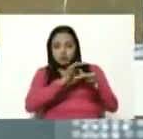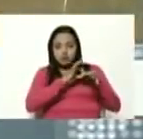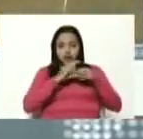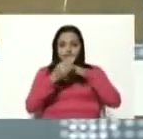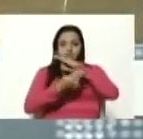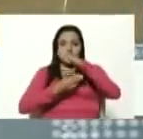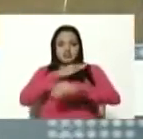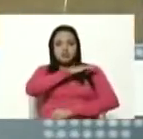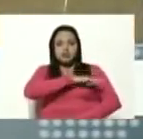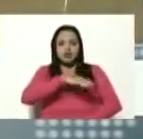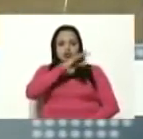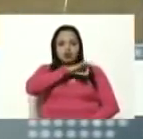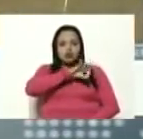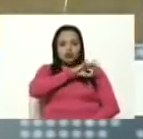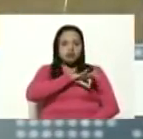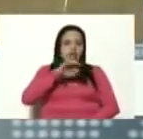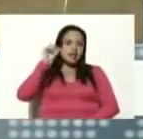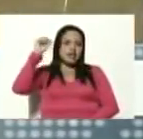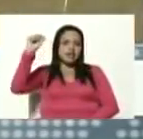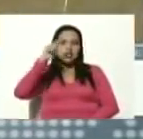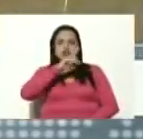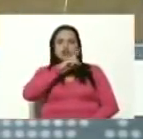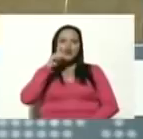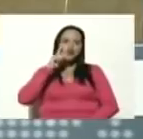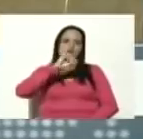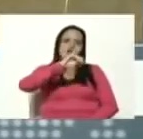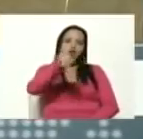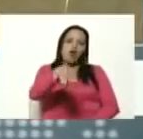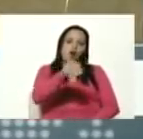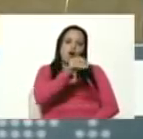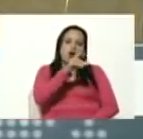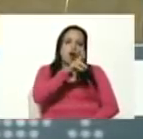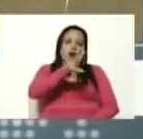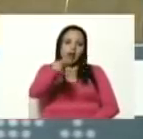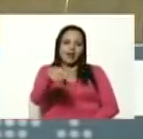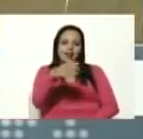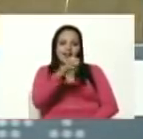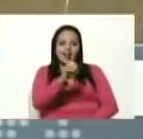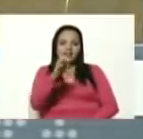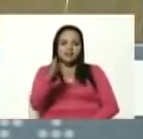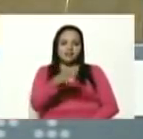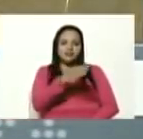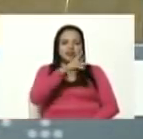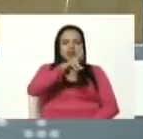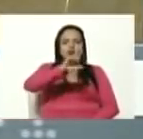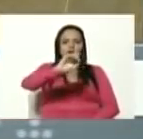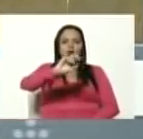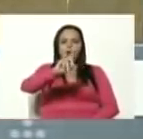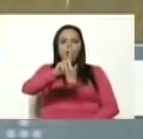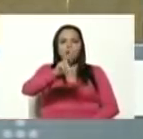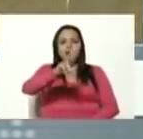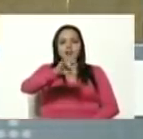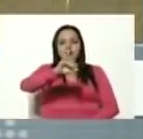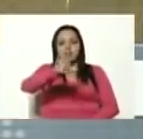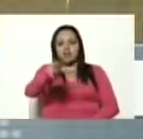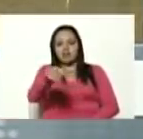de misión socialista que lleva el nombre de Jorge Rodríguez, padre mártir de la revolución bolivariana.